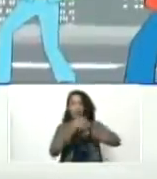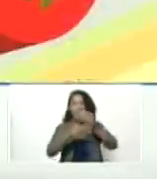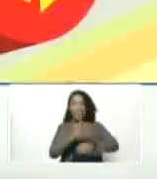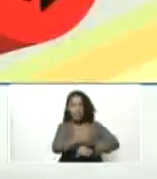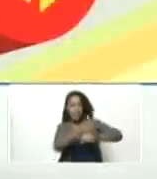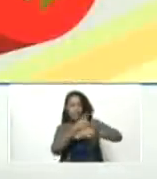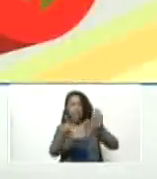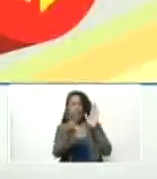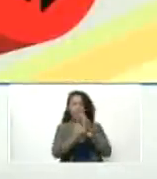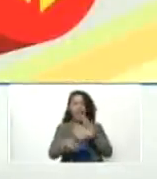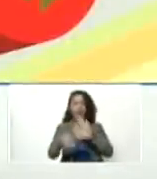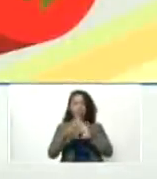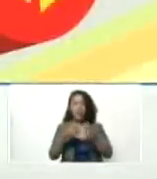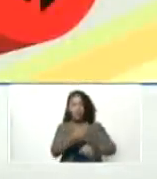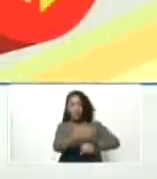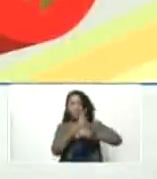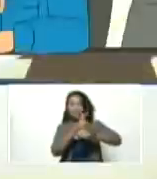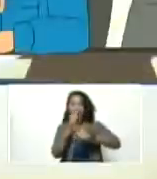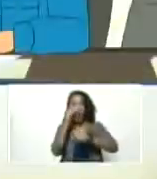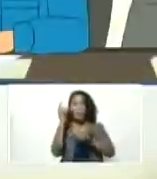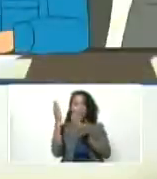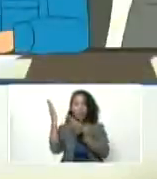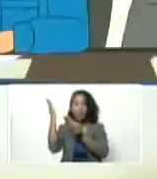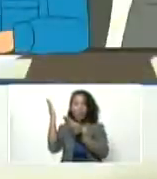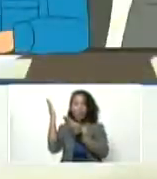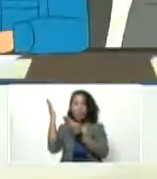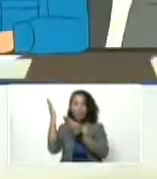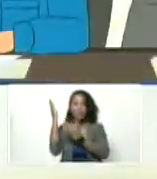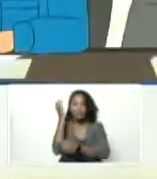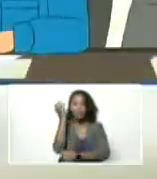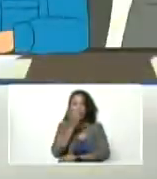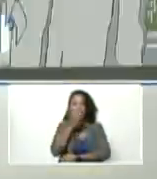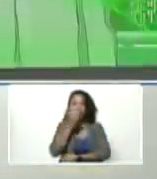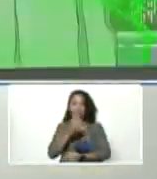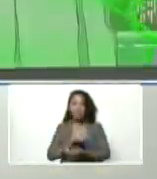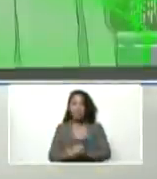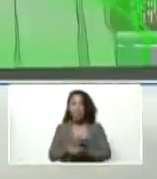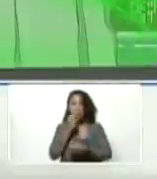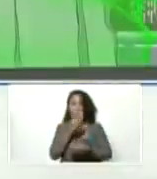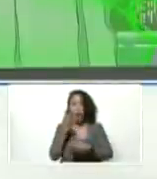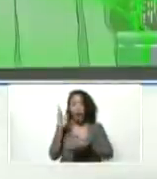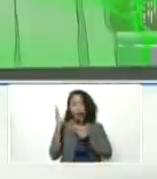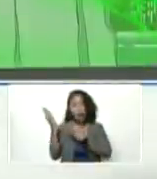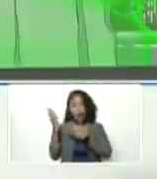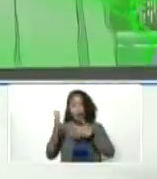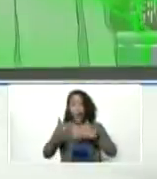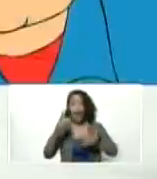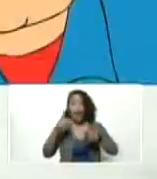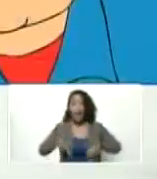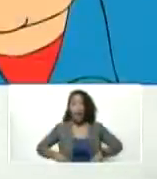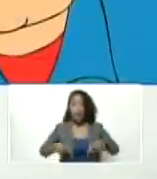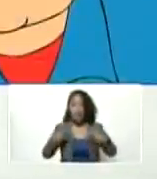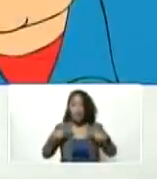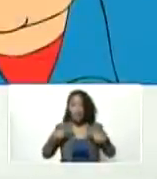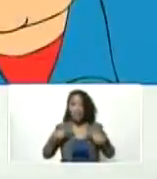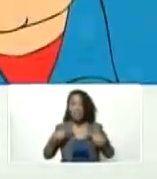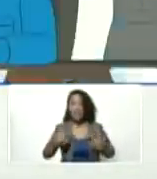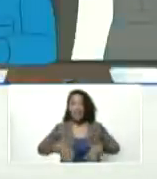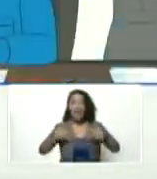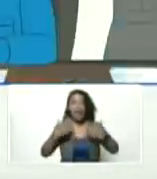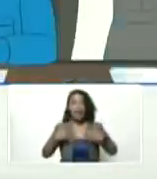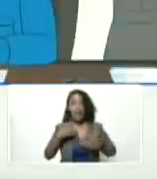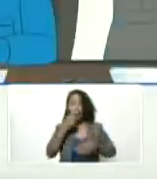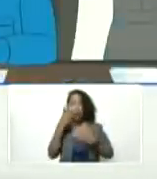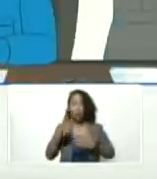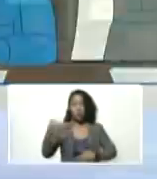ley antibloqueo al tipo. Qué vacilón, pues. Bueno, así es la vida. La vida es alegría, sonrisas, buen humor.